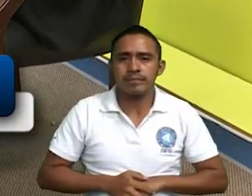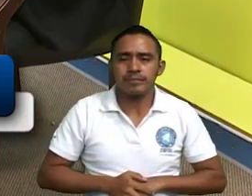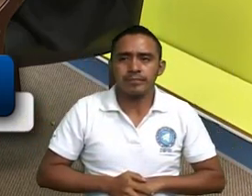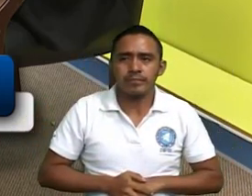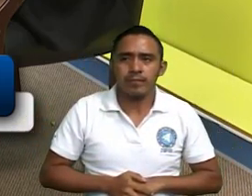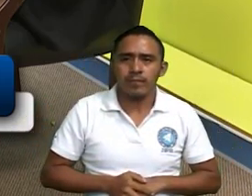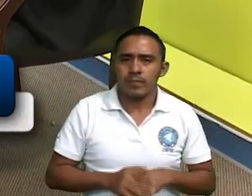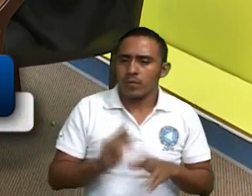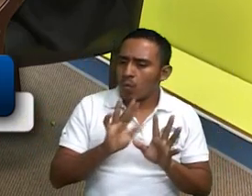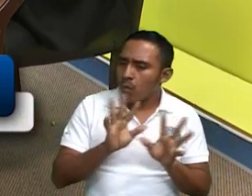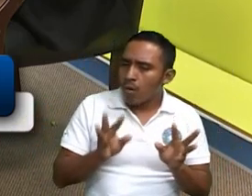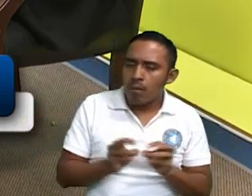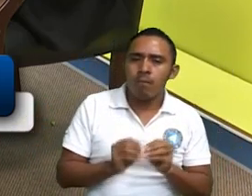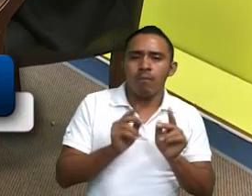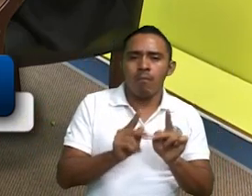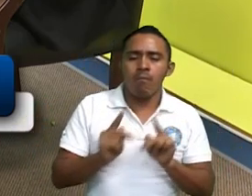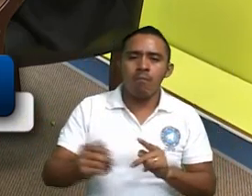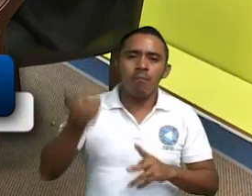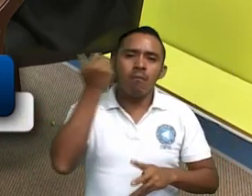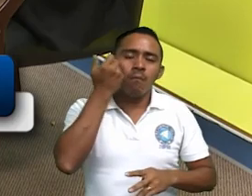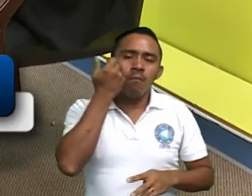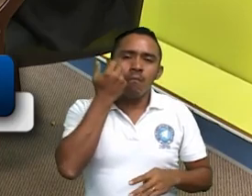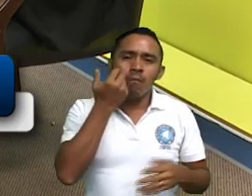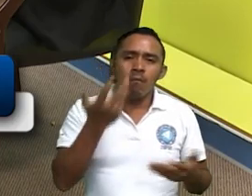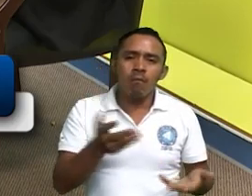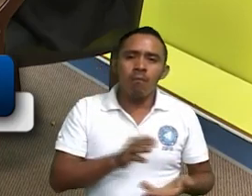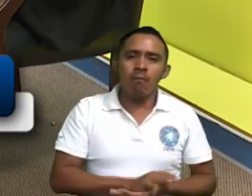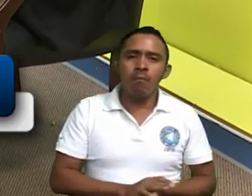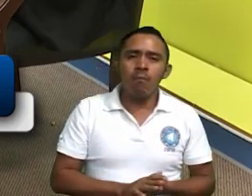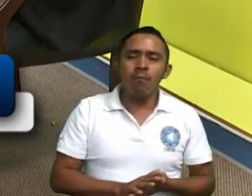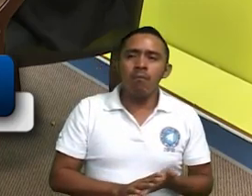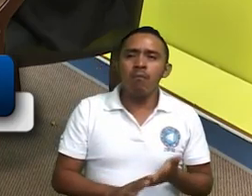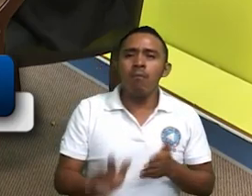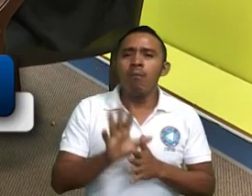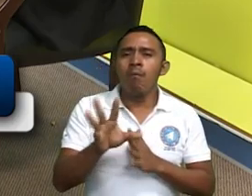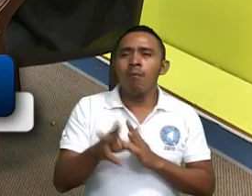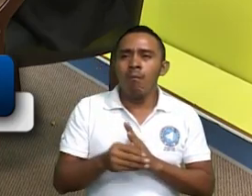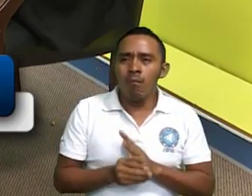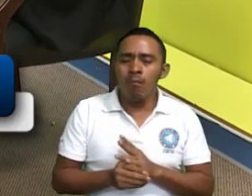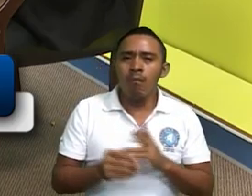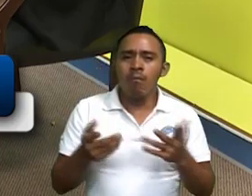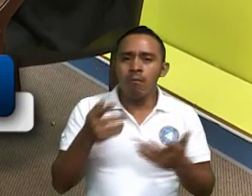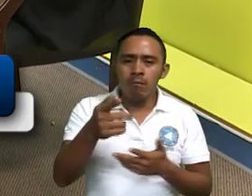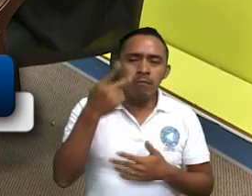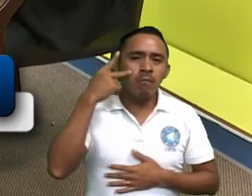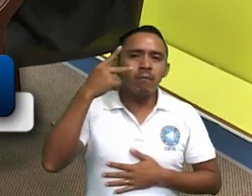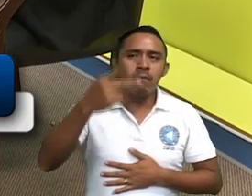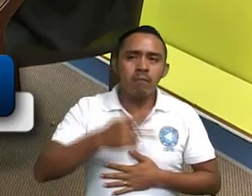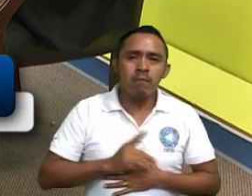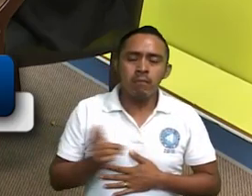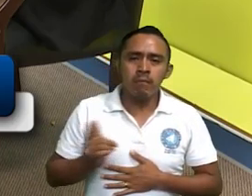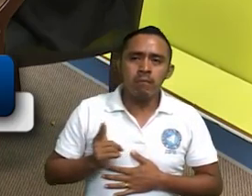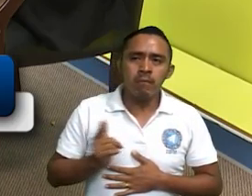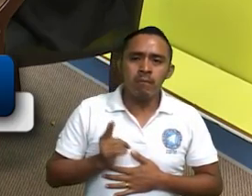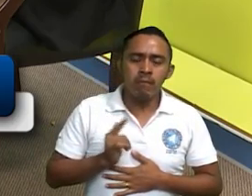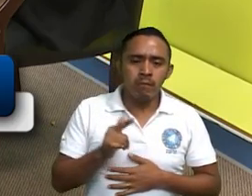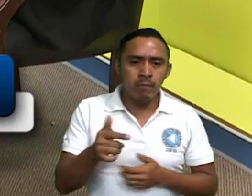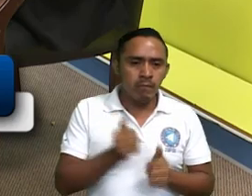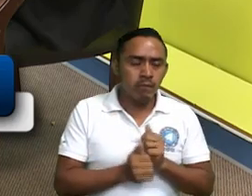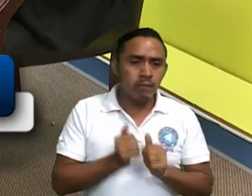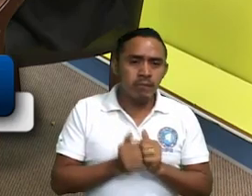de los pacientes que han llegado al hospital en Alemán Nicaragüense, por ejemplo, ¿cuánto en su experiencia ha visto que tienen estos cálculos? O